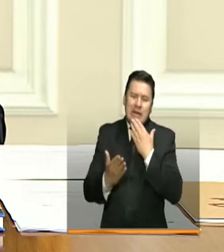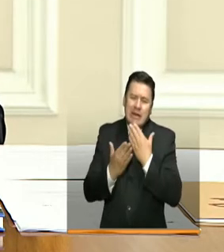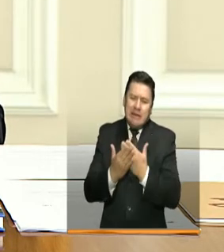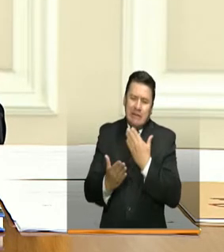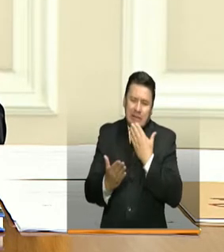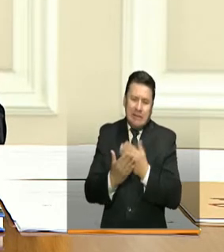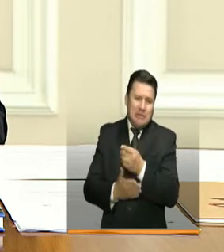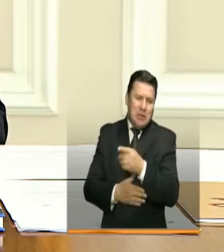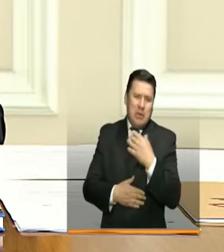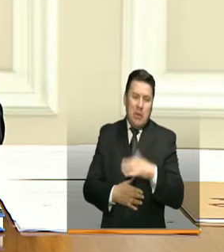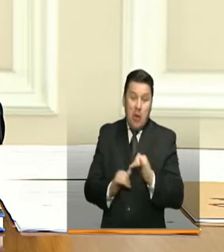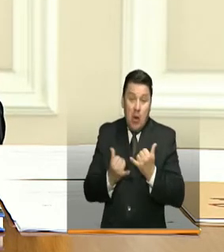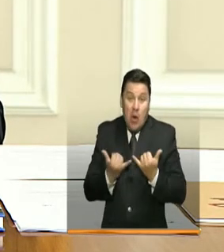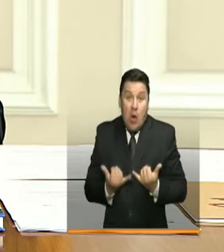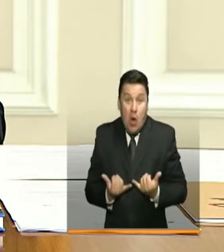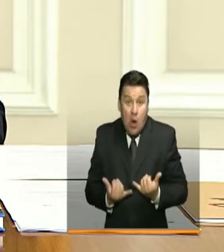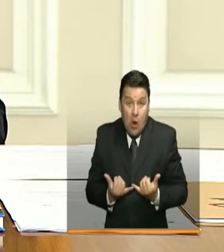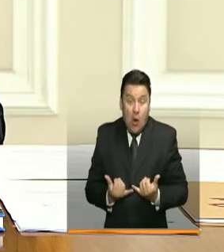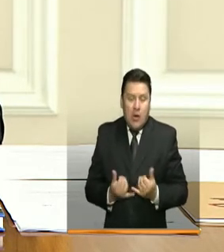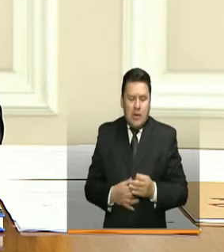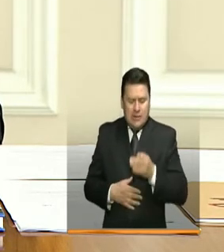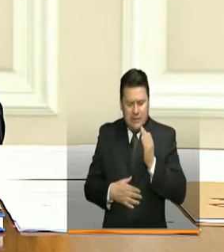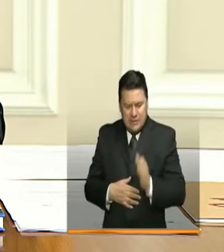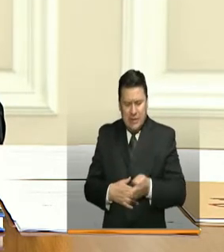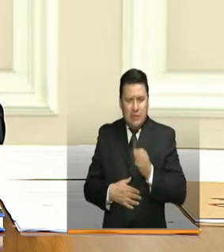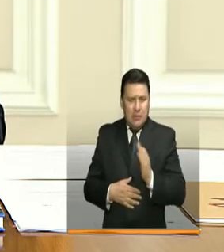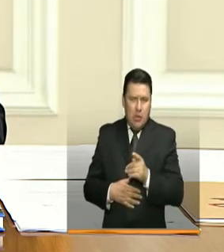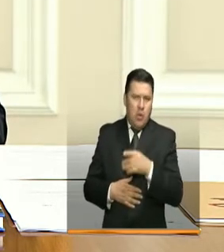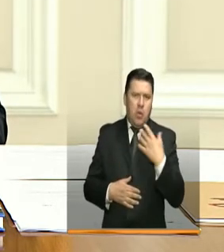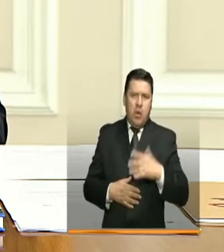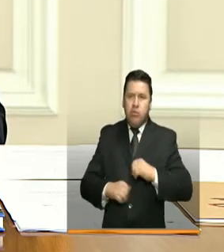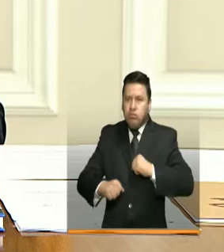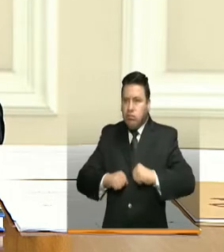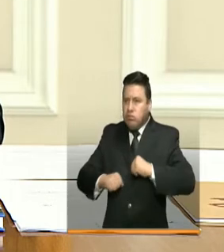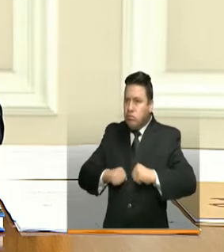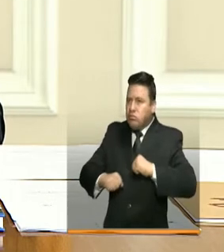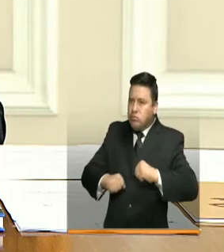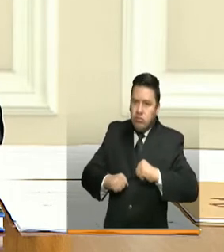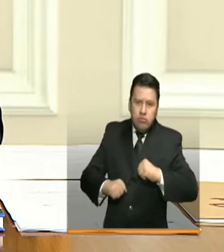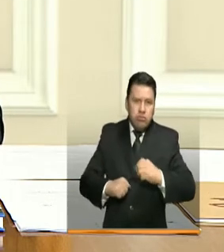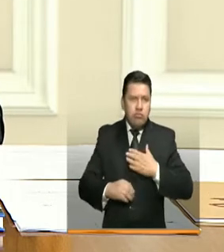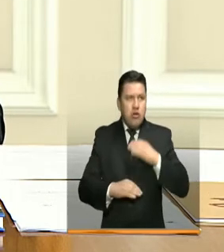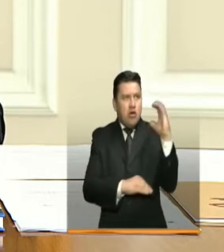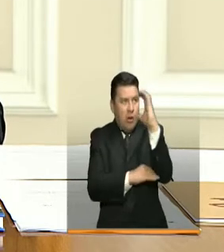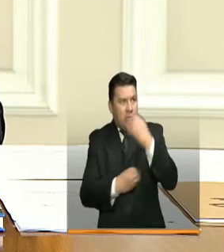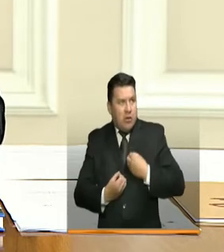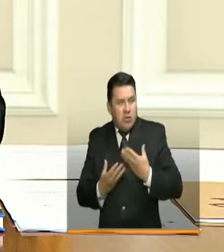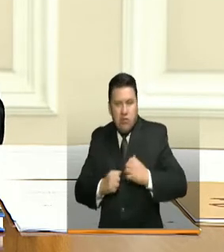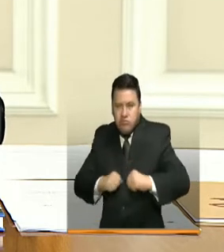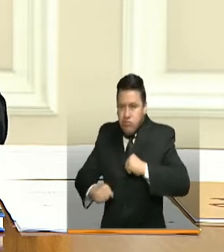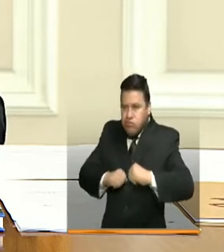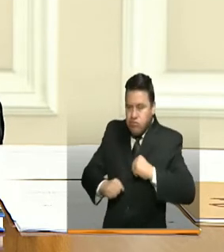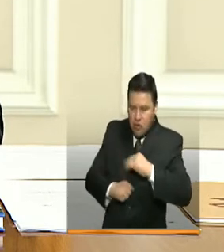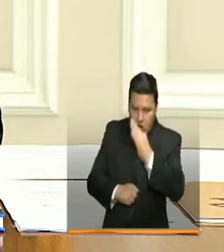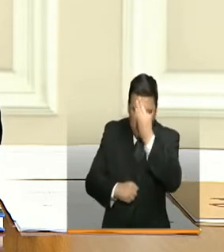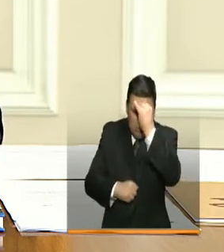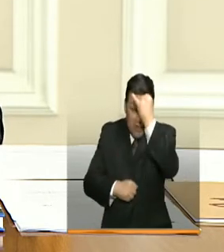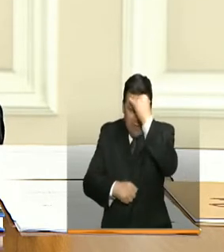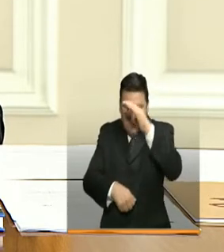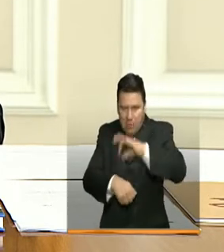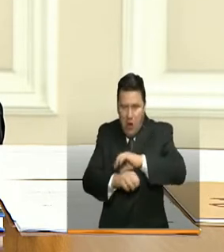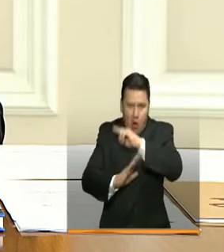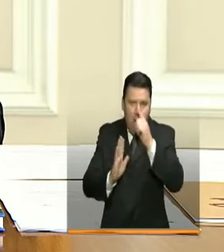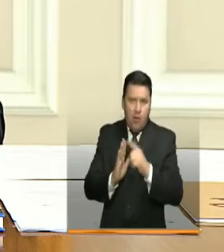gracias porque hoy y siempre han estado dispuestos a darlo todo por nuestro país. Y que sea esta la